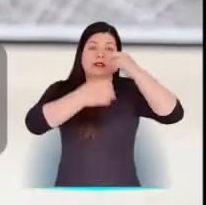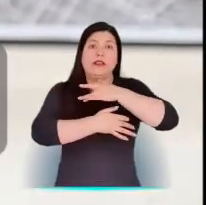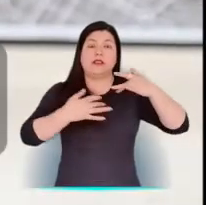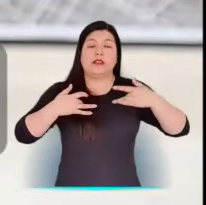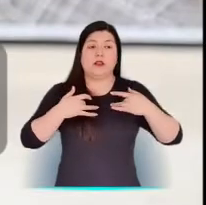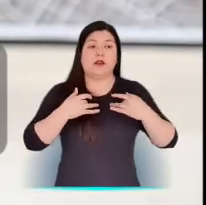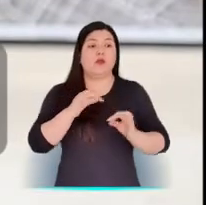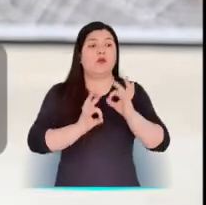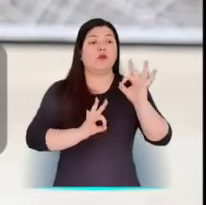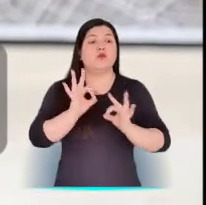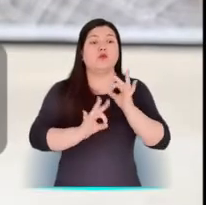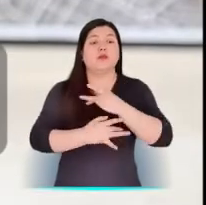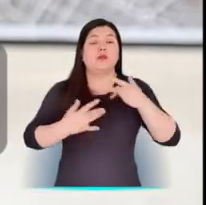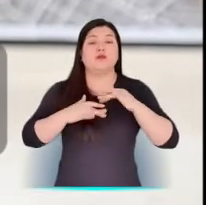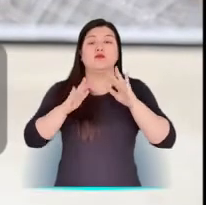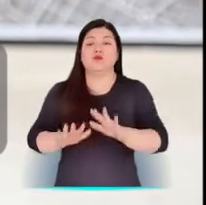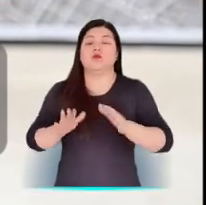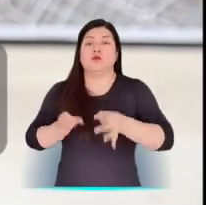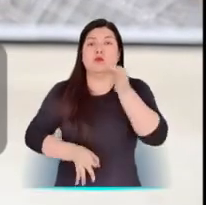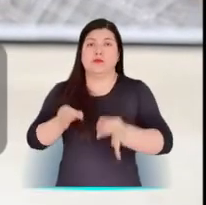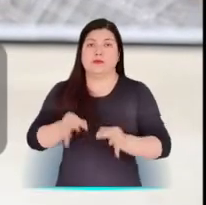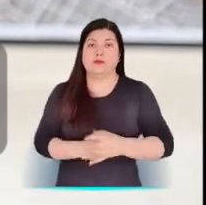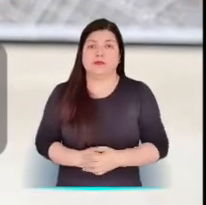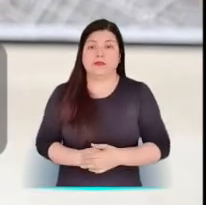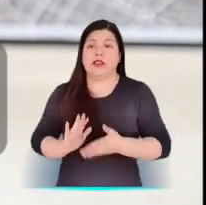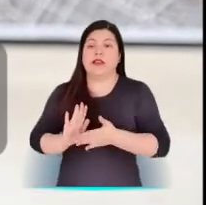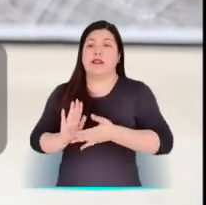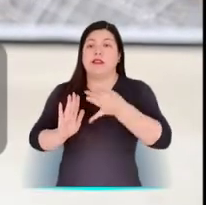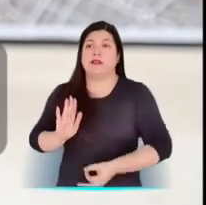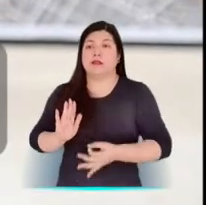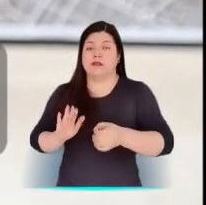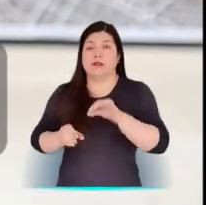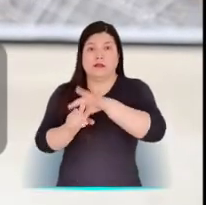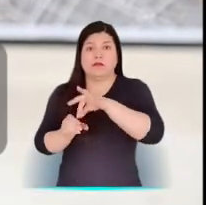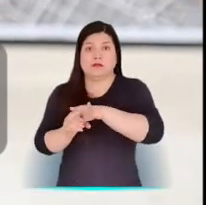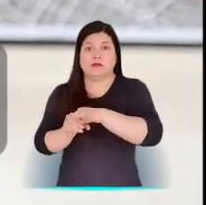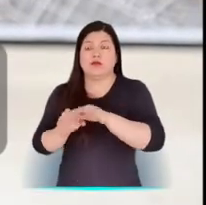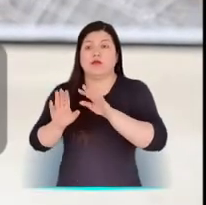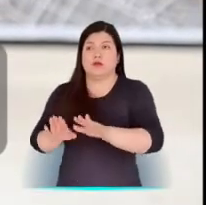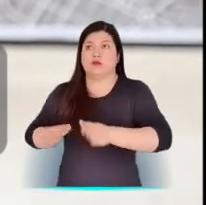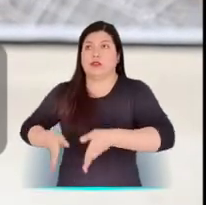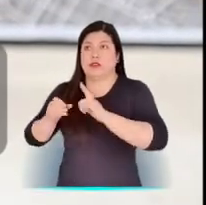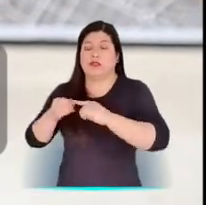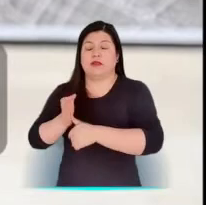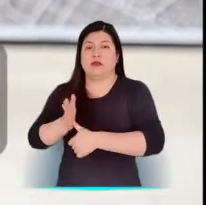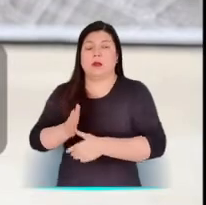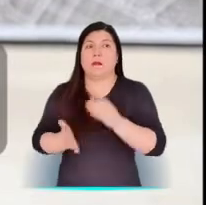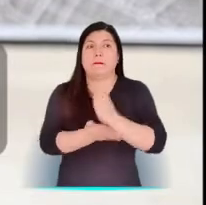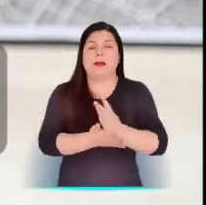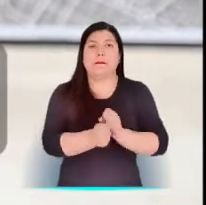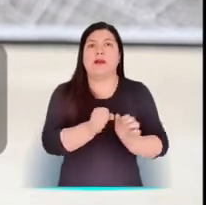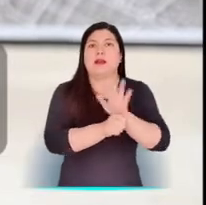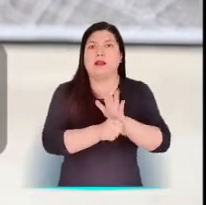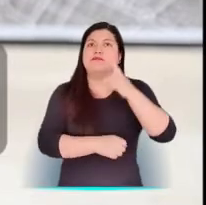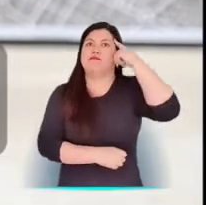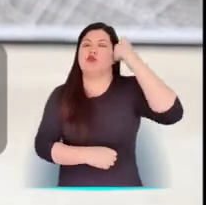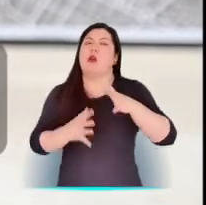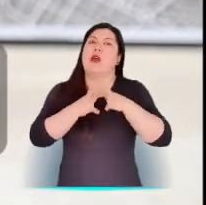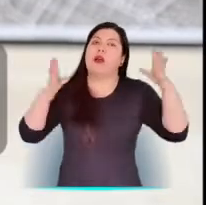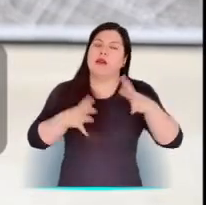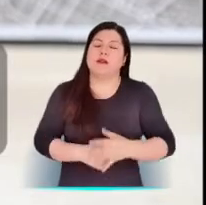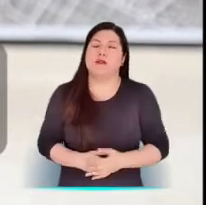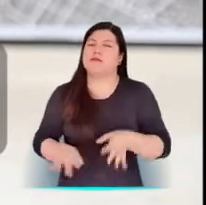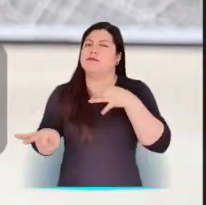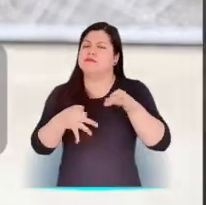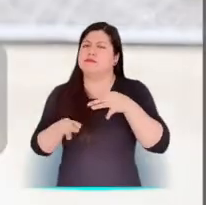Garantizar las elecciones en época de pandemia para la Registraduría Nacional ha representado un gran desafío. A continuación, te explicamos las medidas que debes